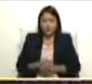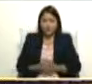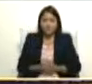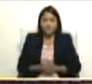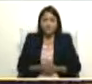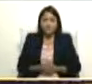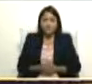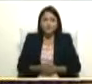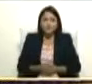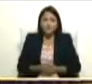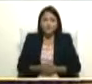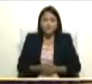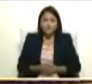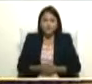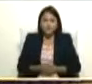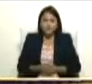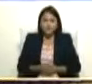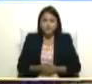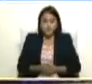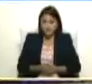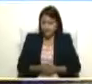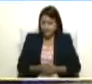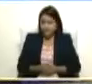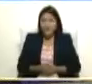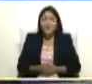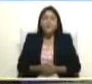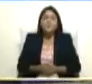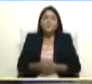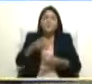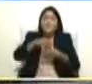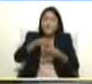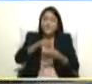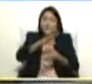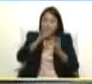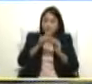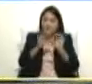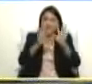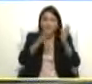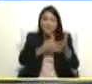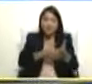2,01%. Votos válidos,